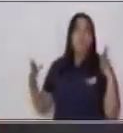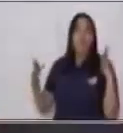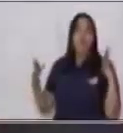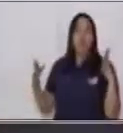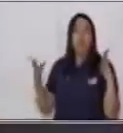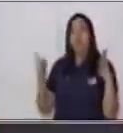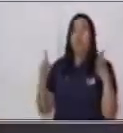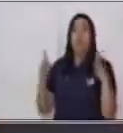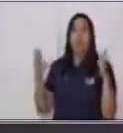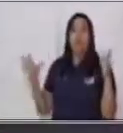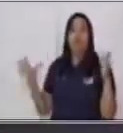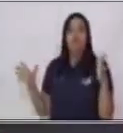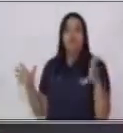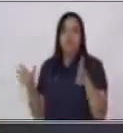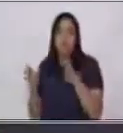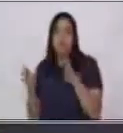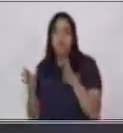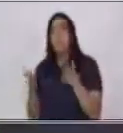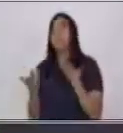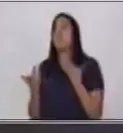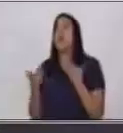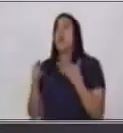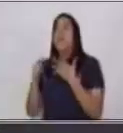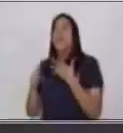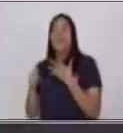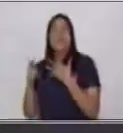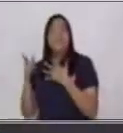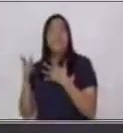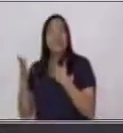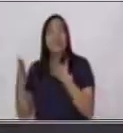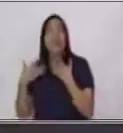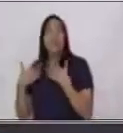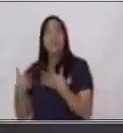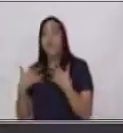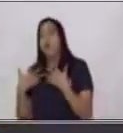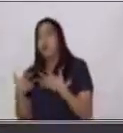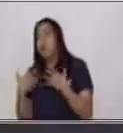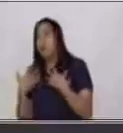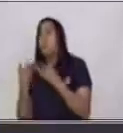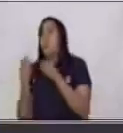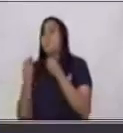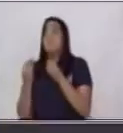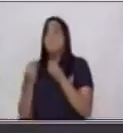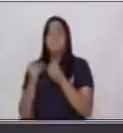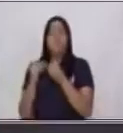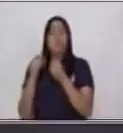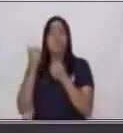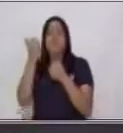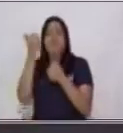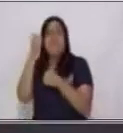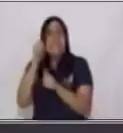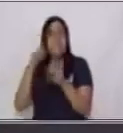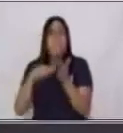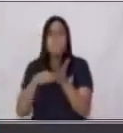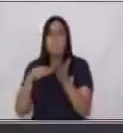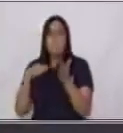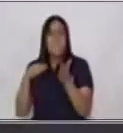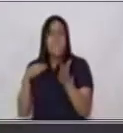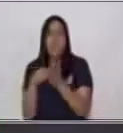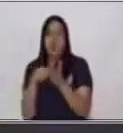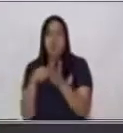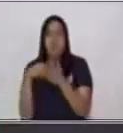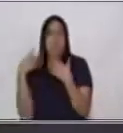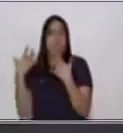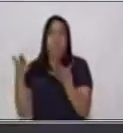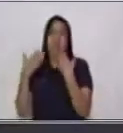mediano, y que su núcleo, la temperatura es de 15 millones de grados centígrados y se producen explosiones termonucleares.